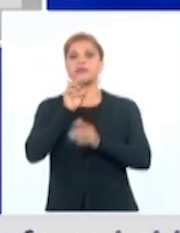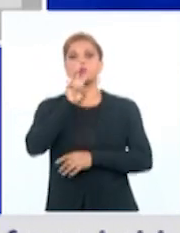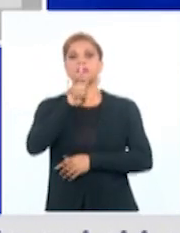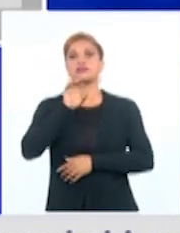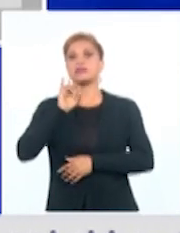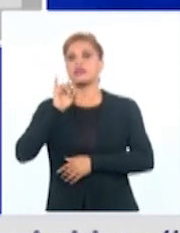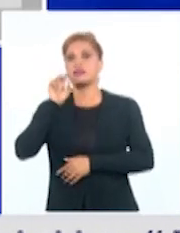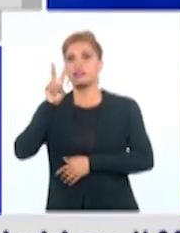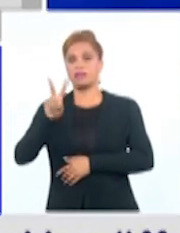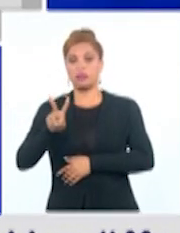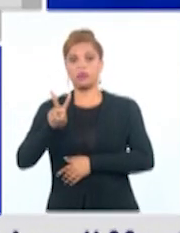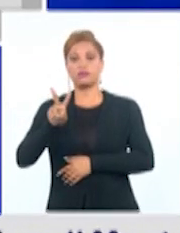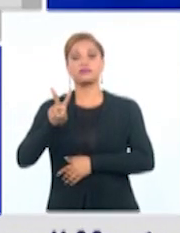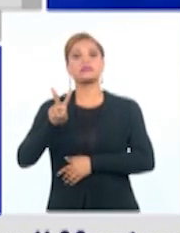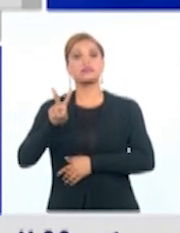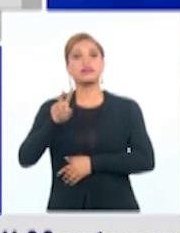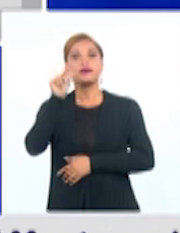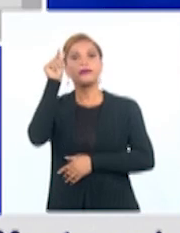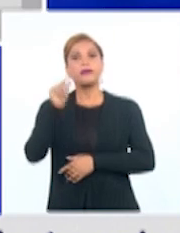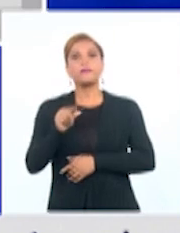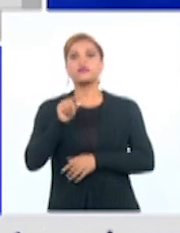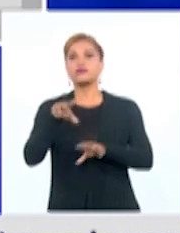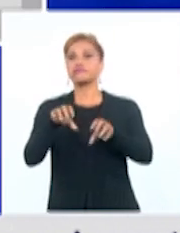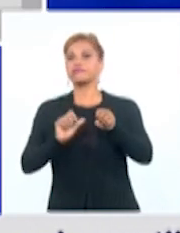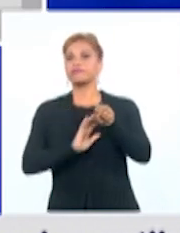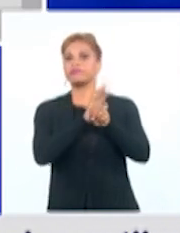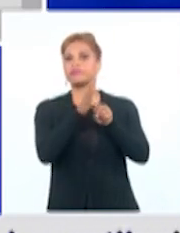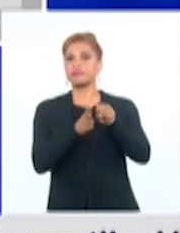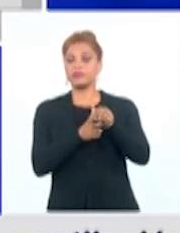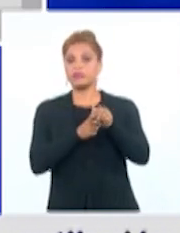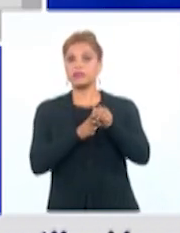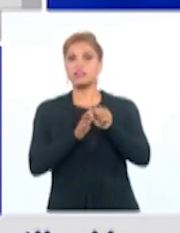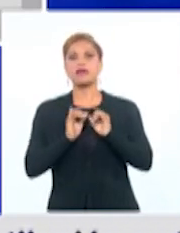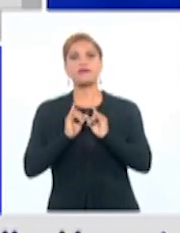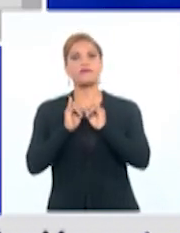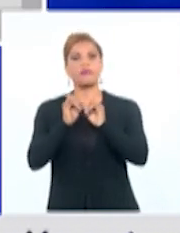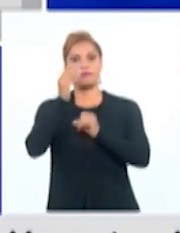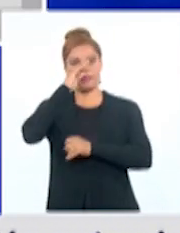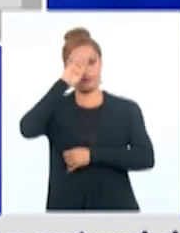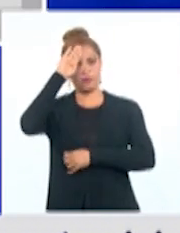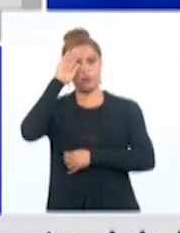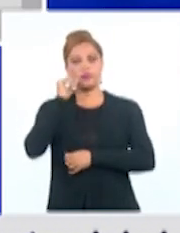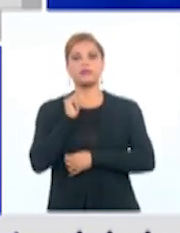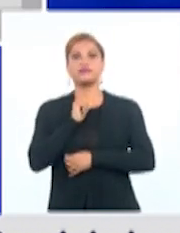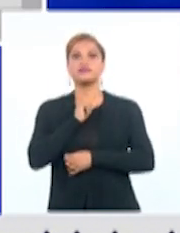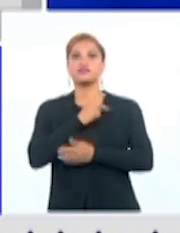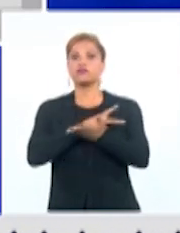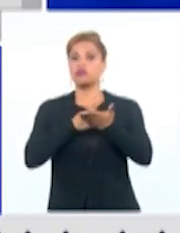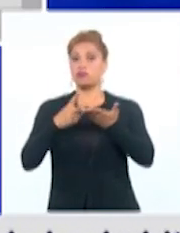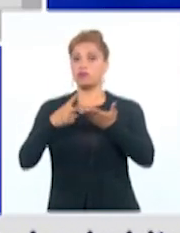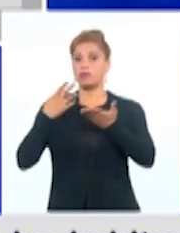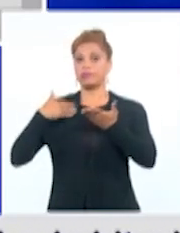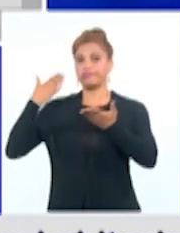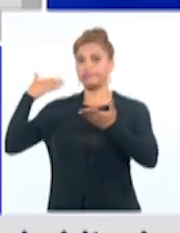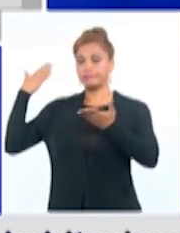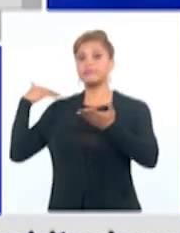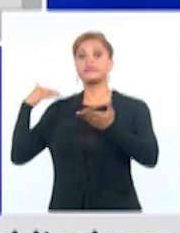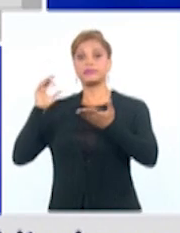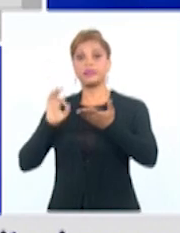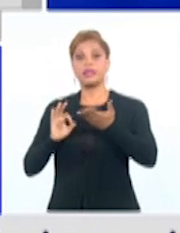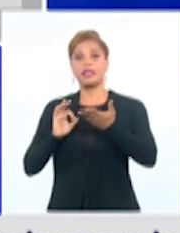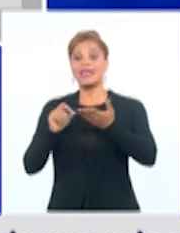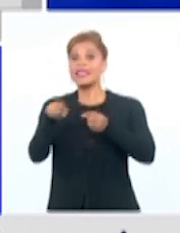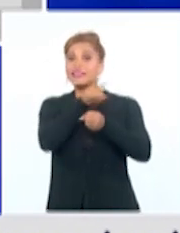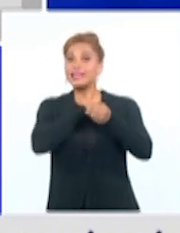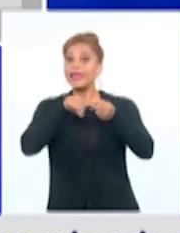45.362 personas con COVID-19 se han diagnosticado en estos últimos 15 días. De